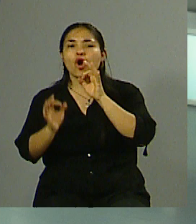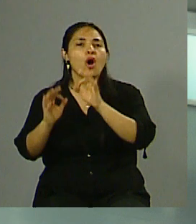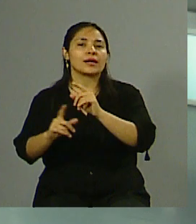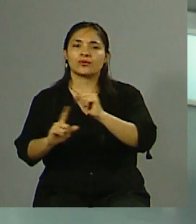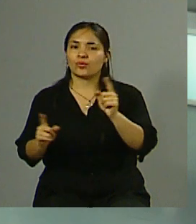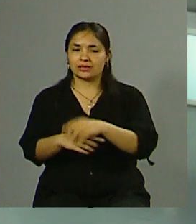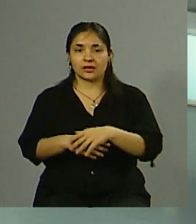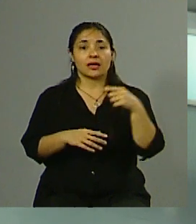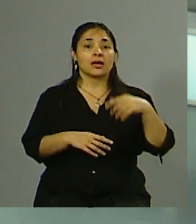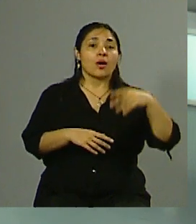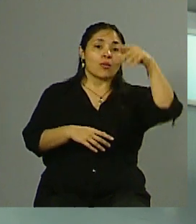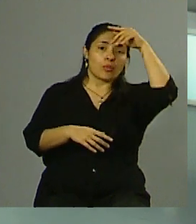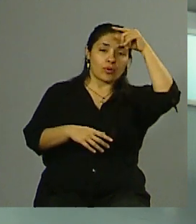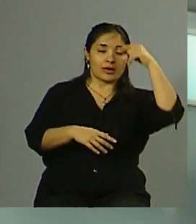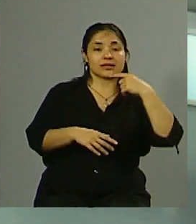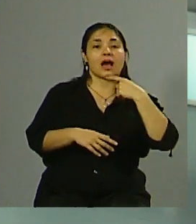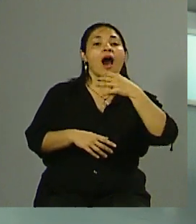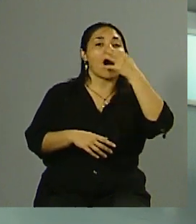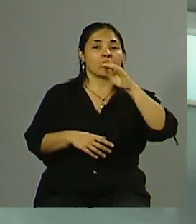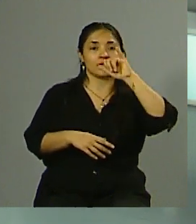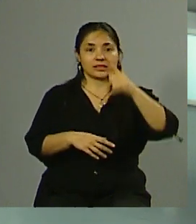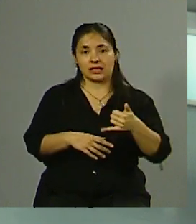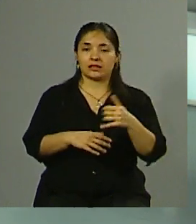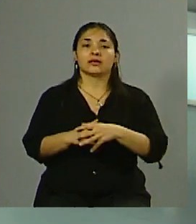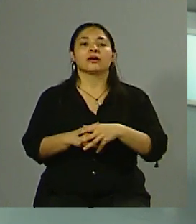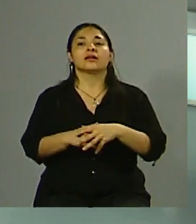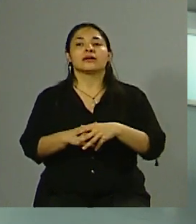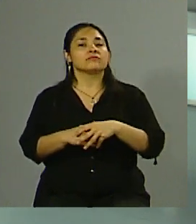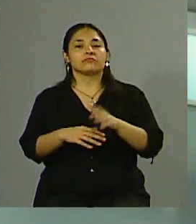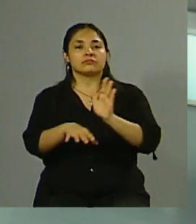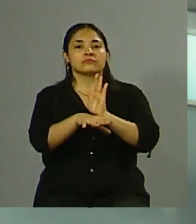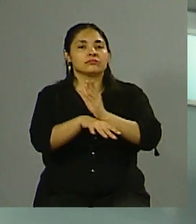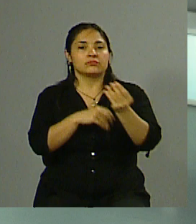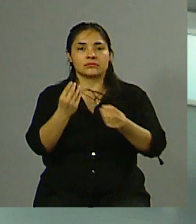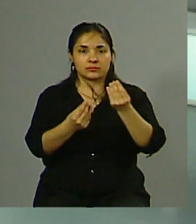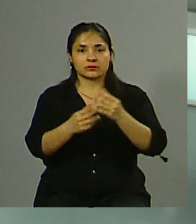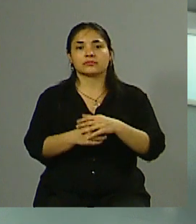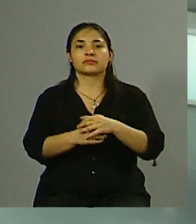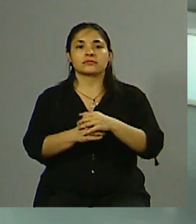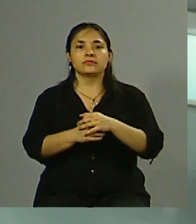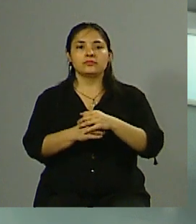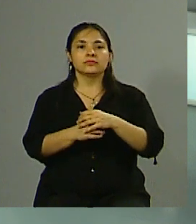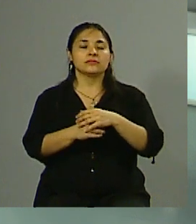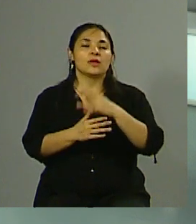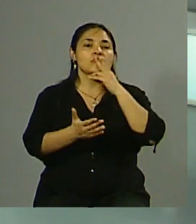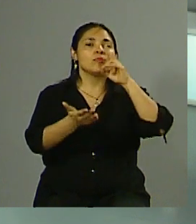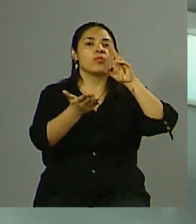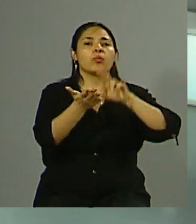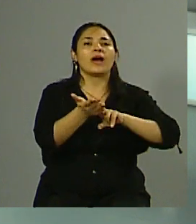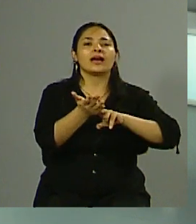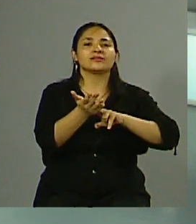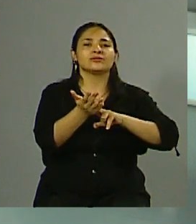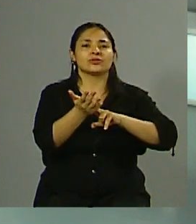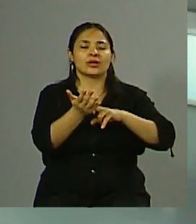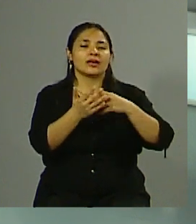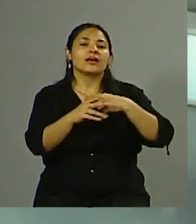y le dijo qué es esto de, bueno, terminar con o bajar el déficit fiscal, que es la gran propuesta que